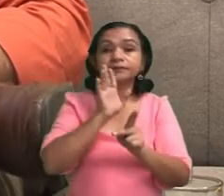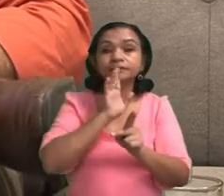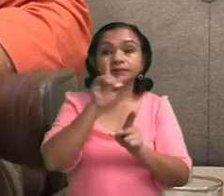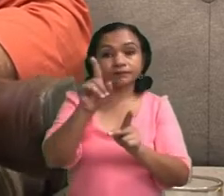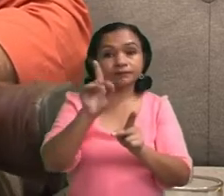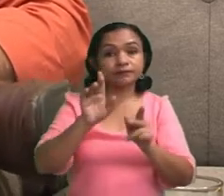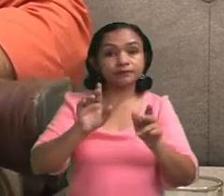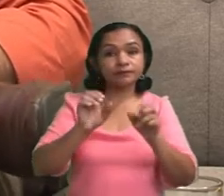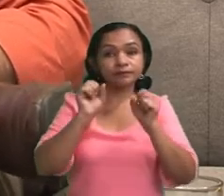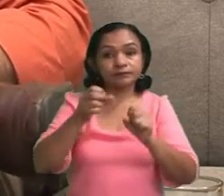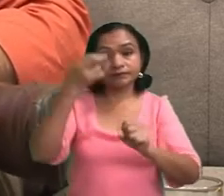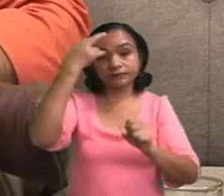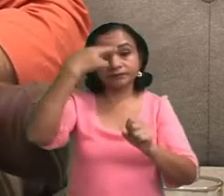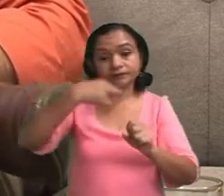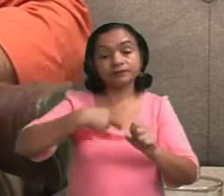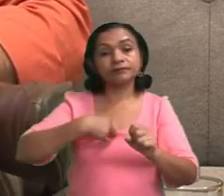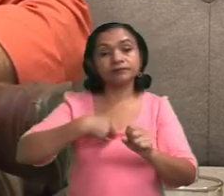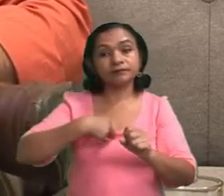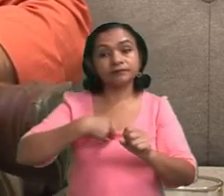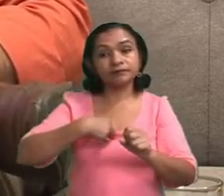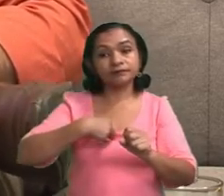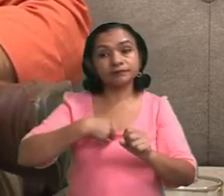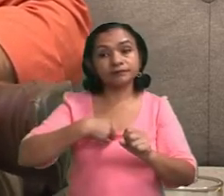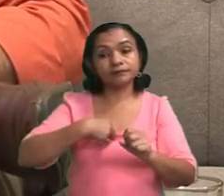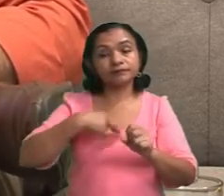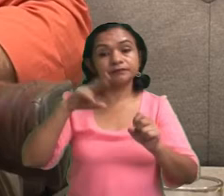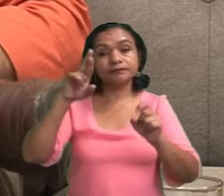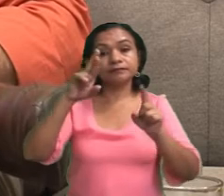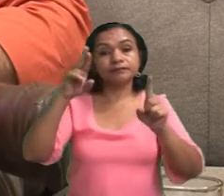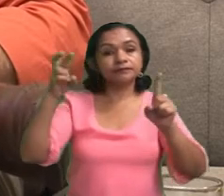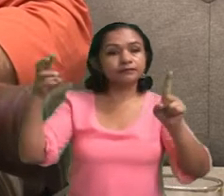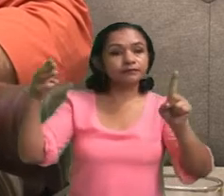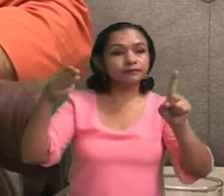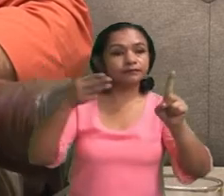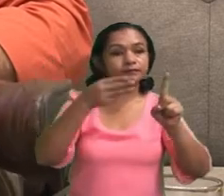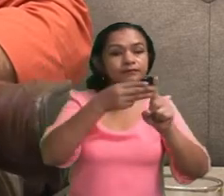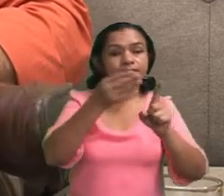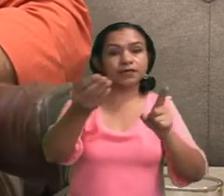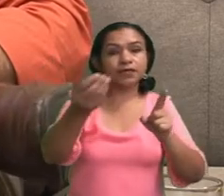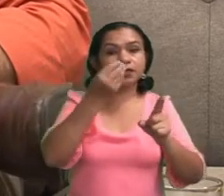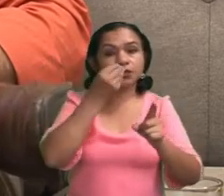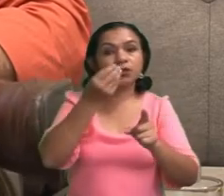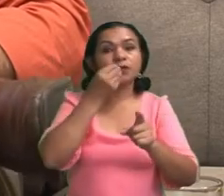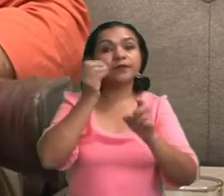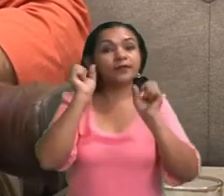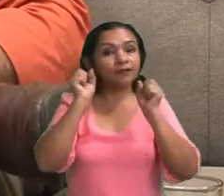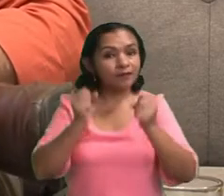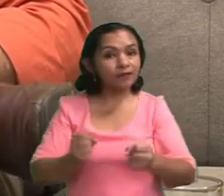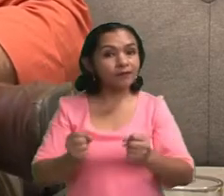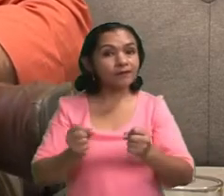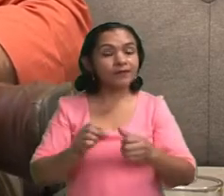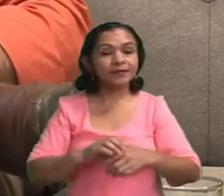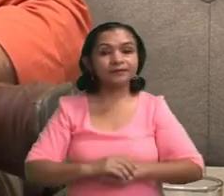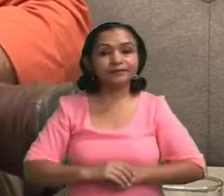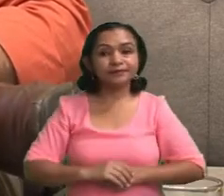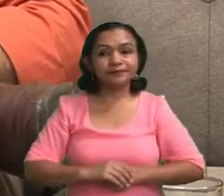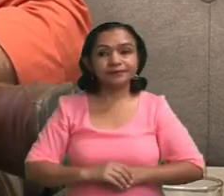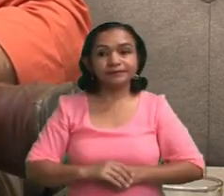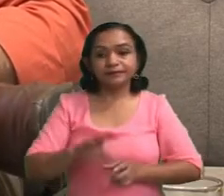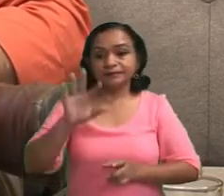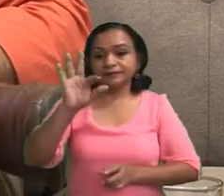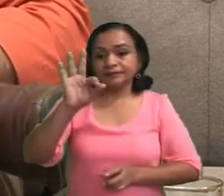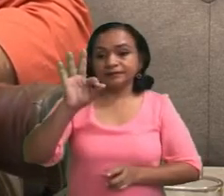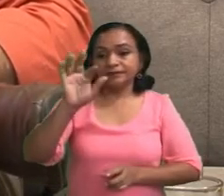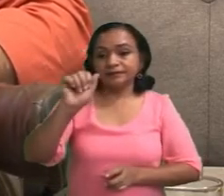el responsable para la región en temas de nutrición, ¿verdad? De la FAO,